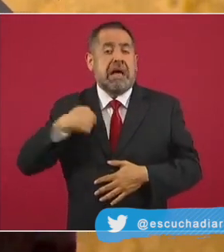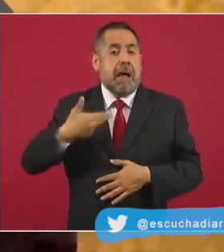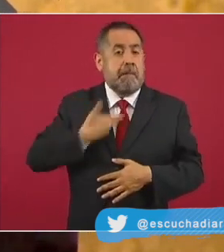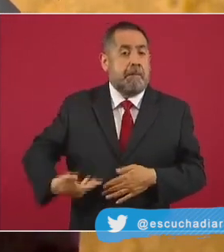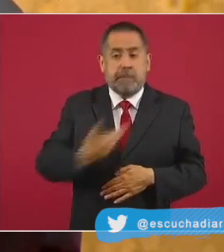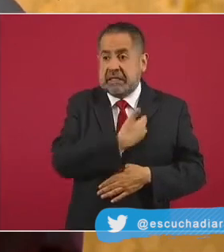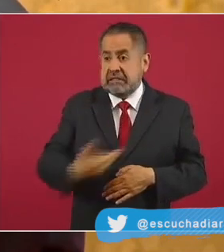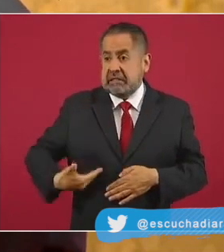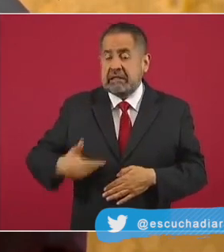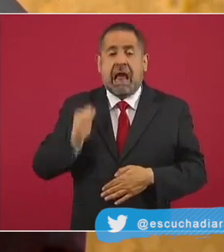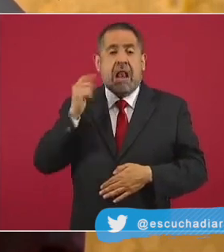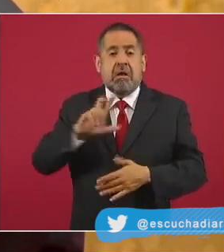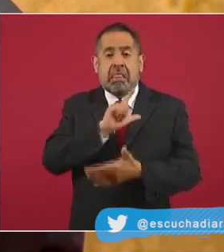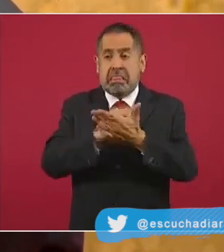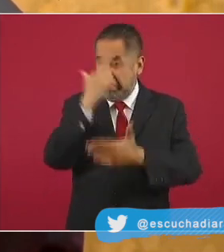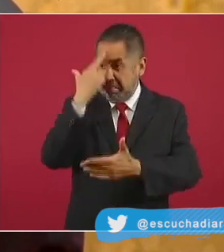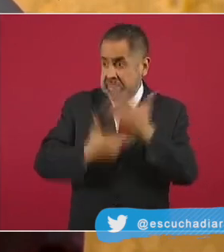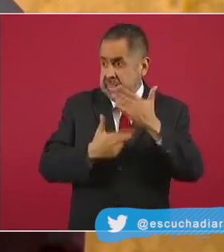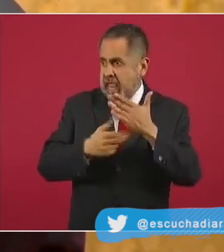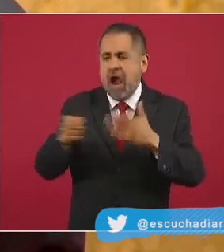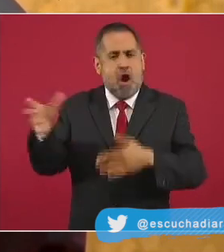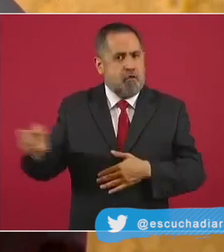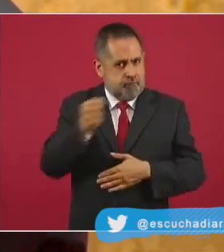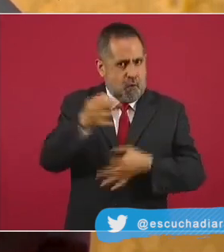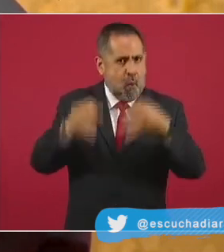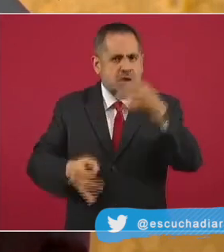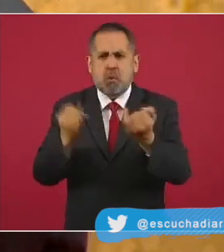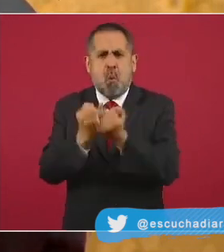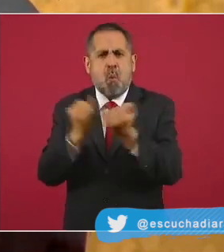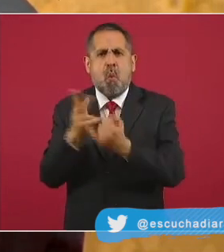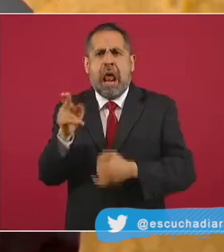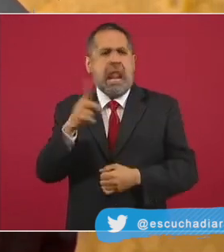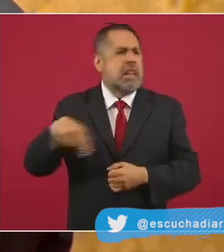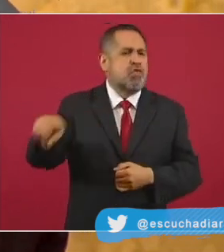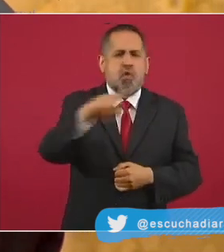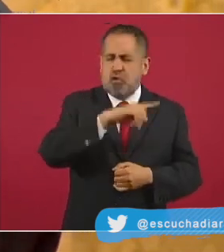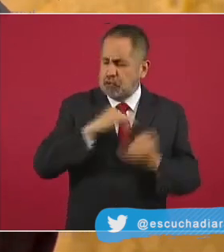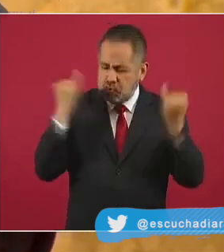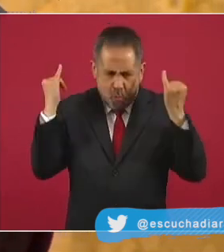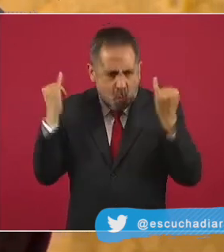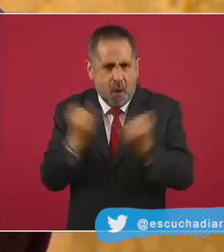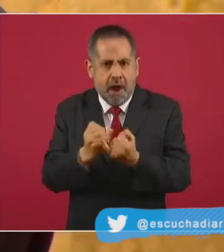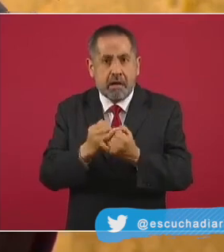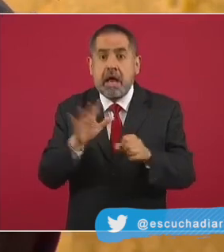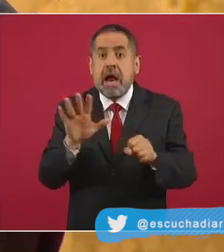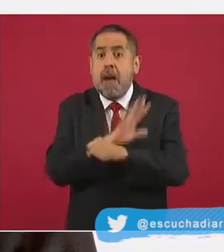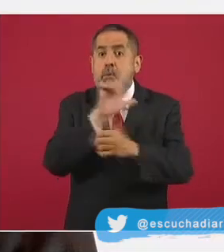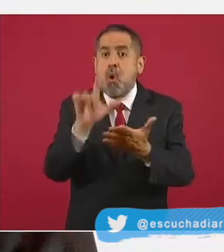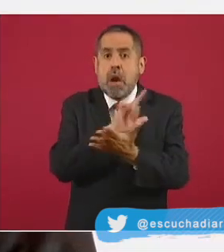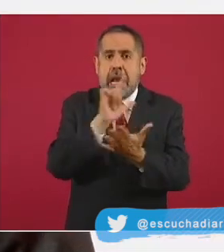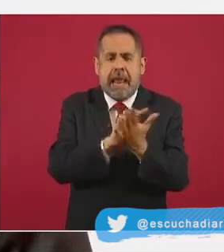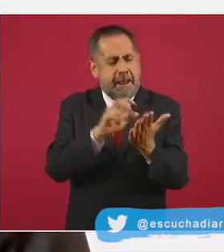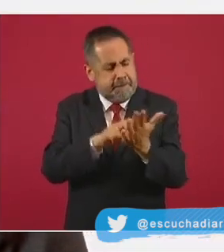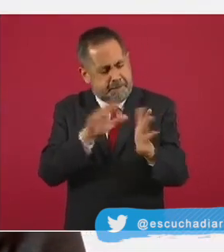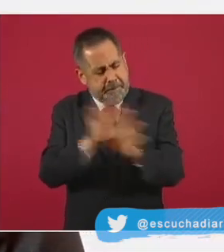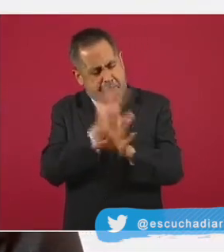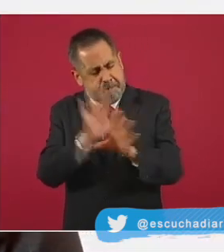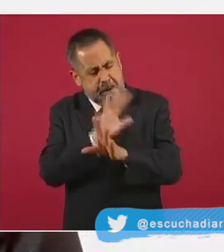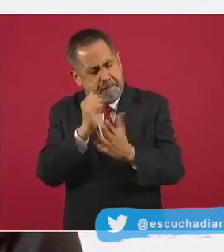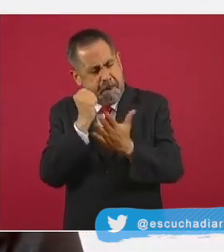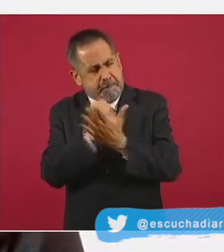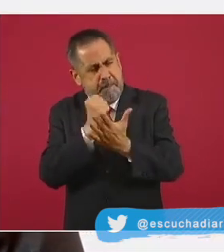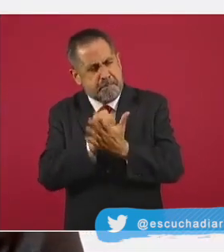como cualquier otro mexicano, entre otras modificaciones al marco legal. De